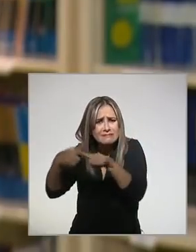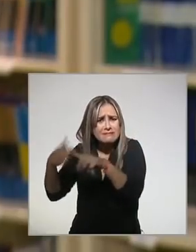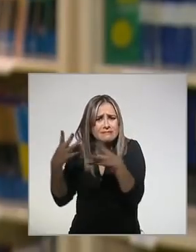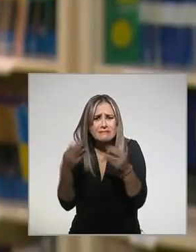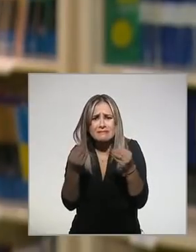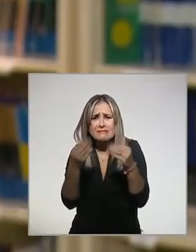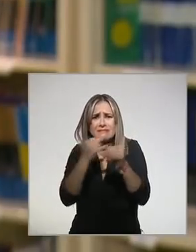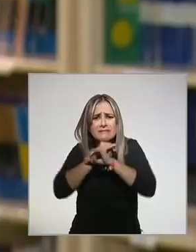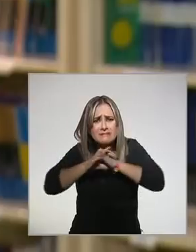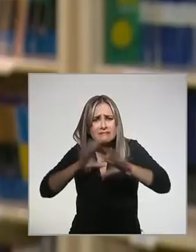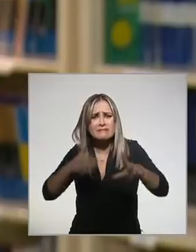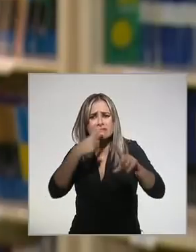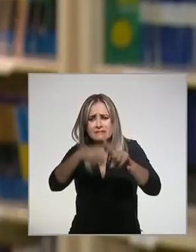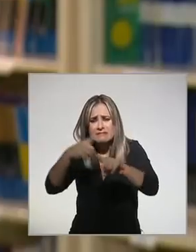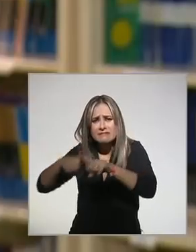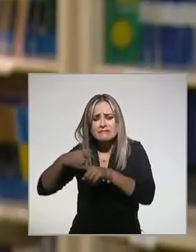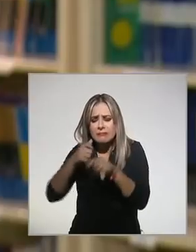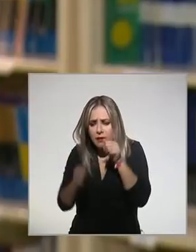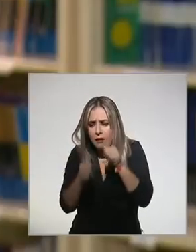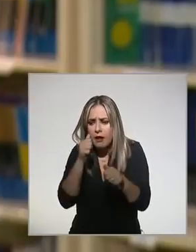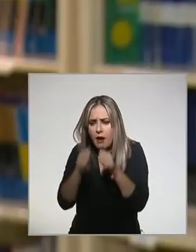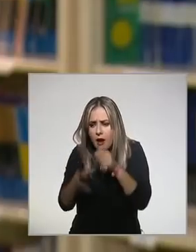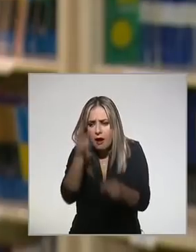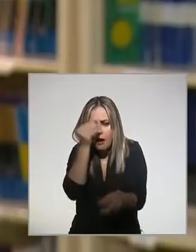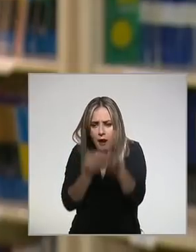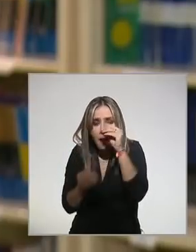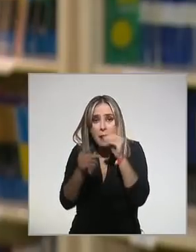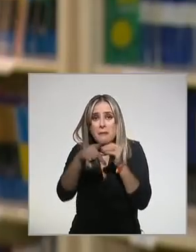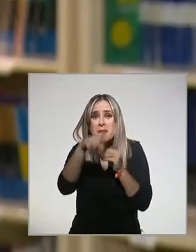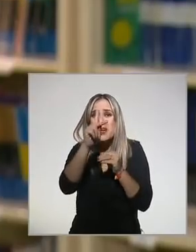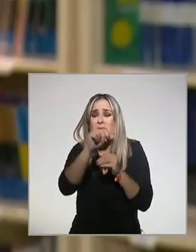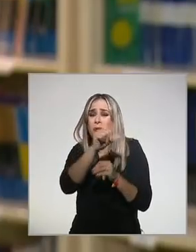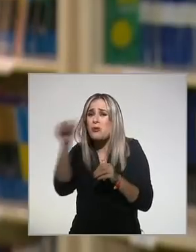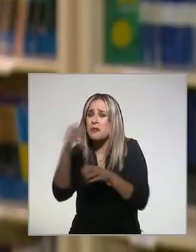y muchas técnicas nuevas. Pero